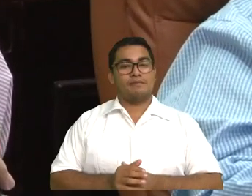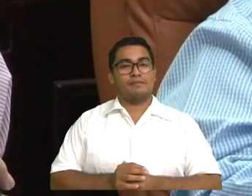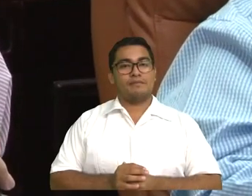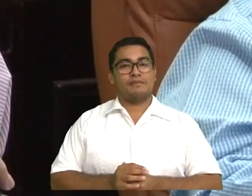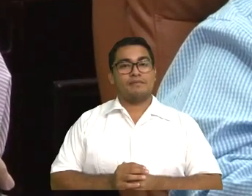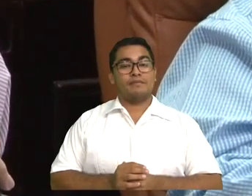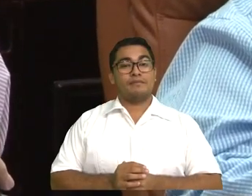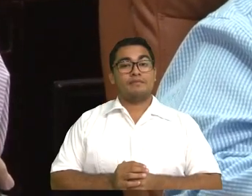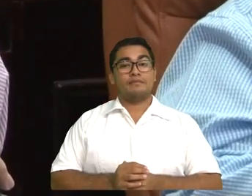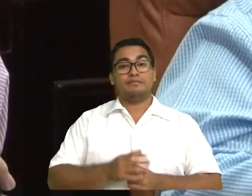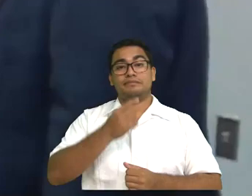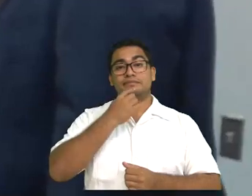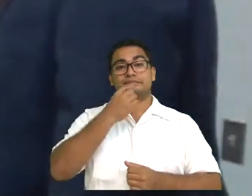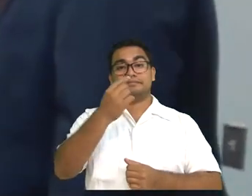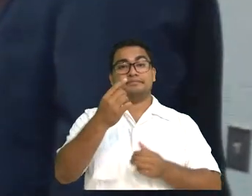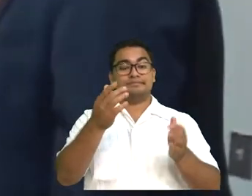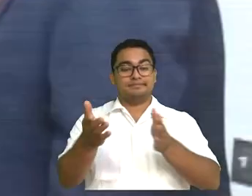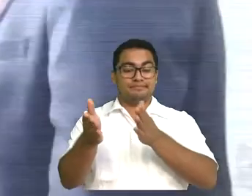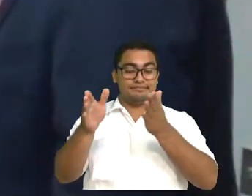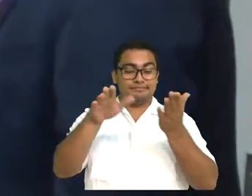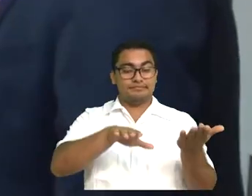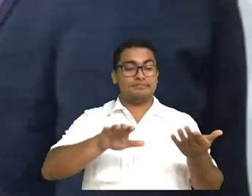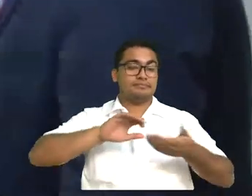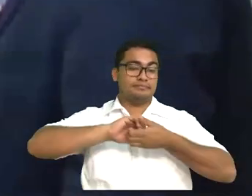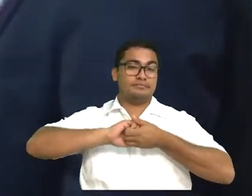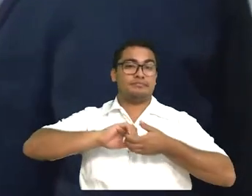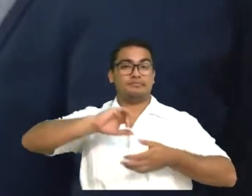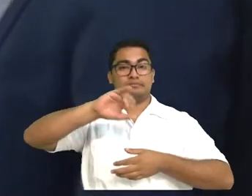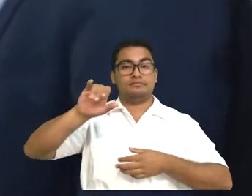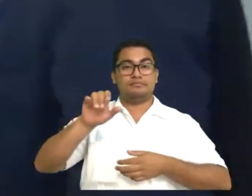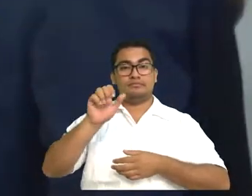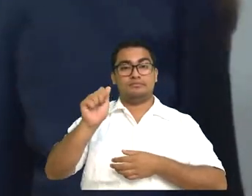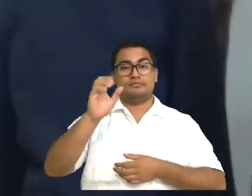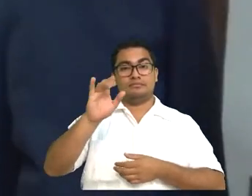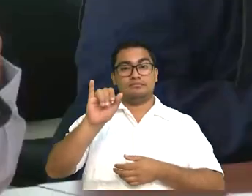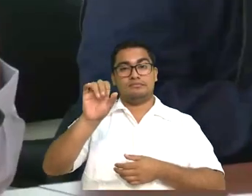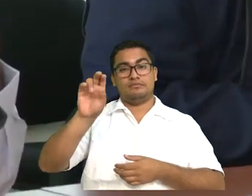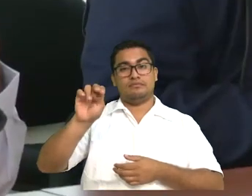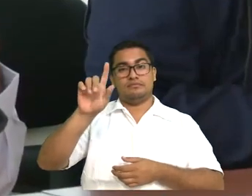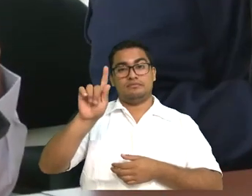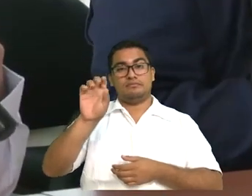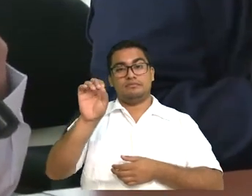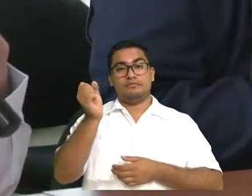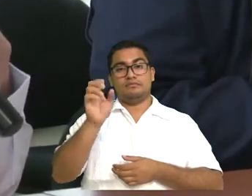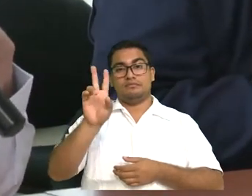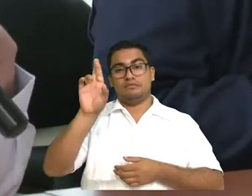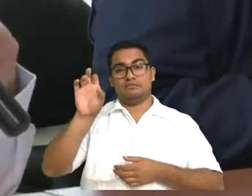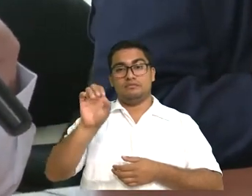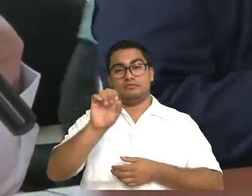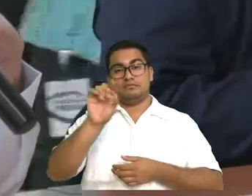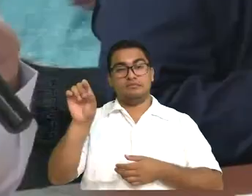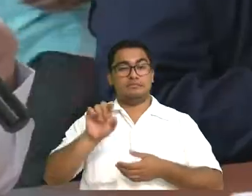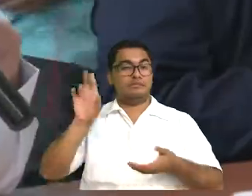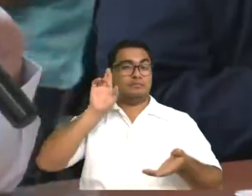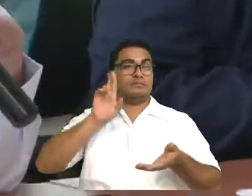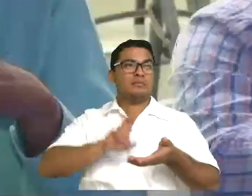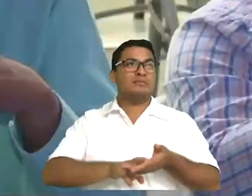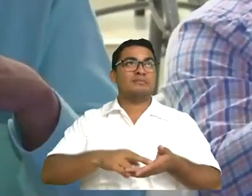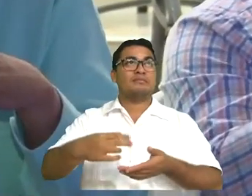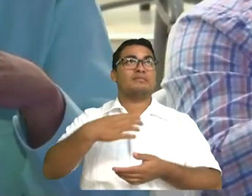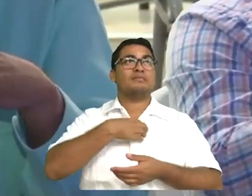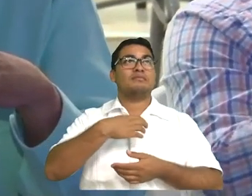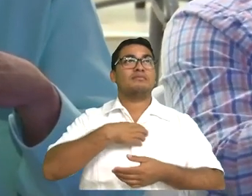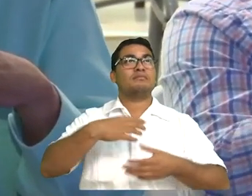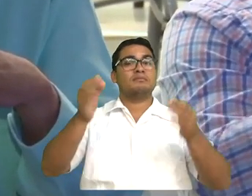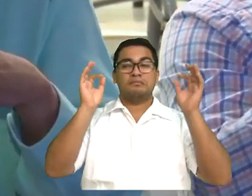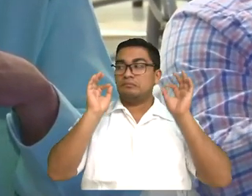Tras su paso al plano de los inmortales, el compañero Jacinto Suárez Espinosa nos deja un legado formidable de actitud,